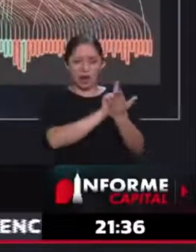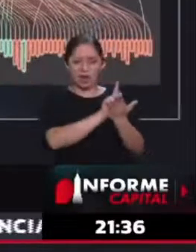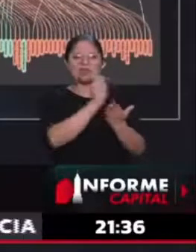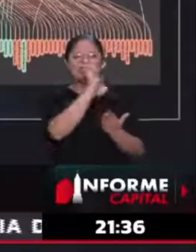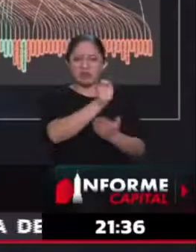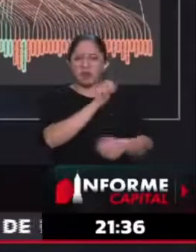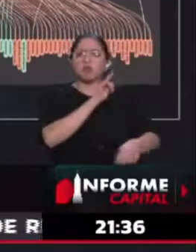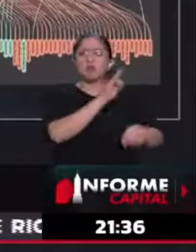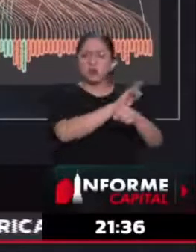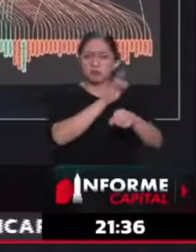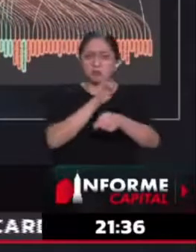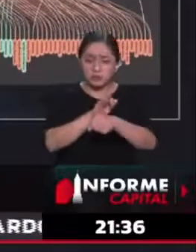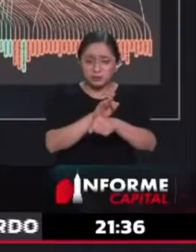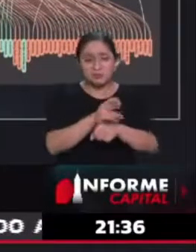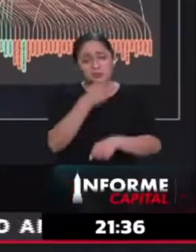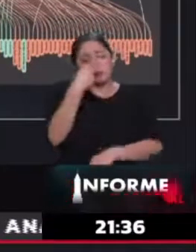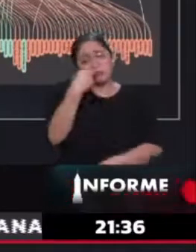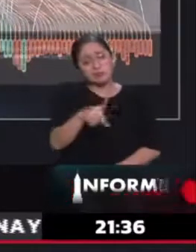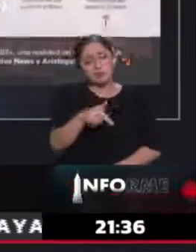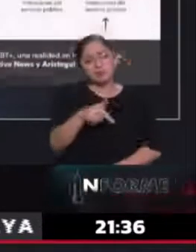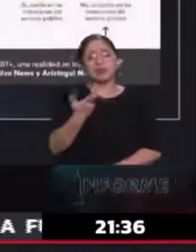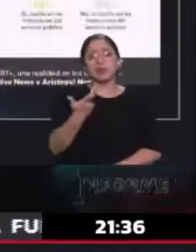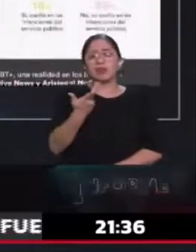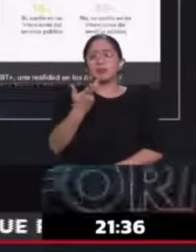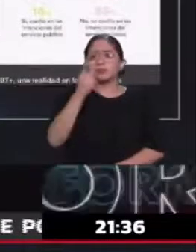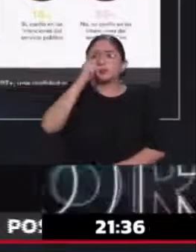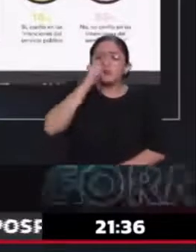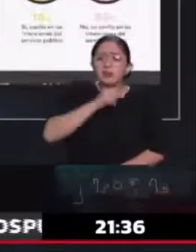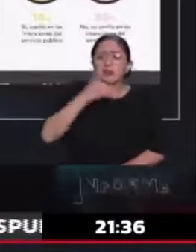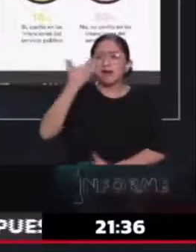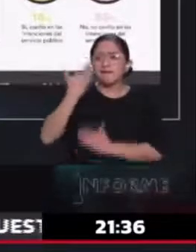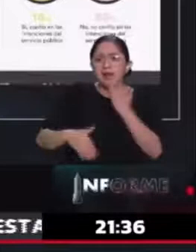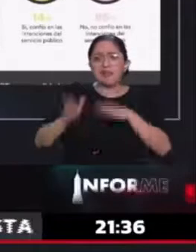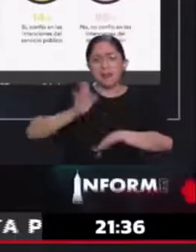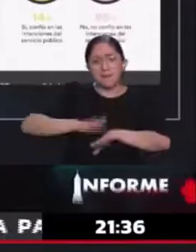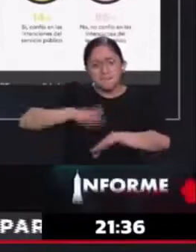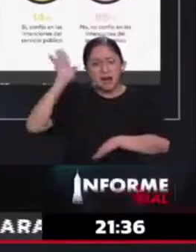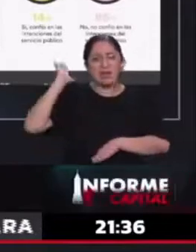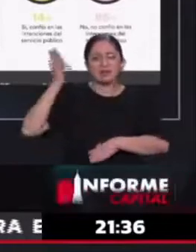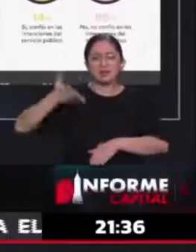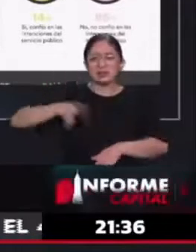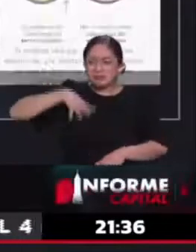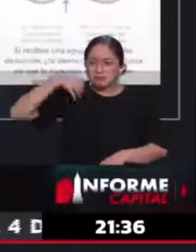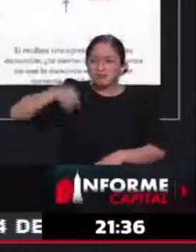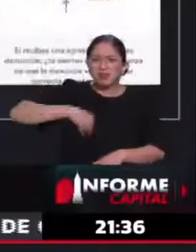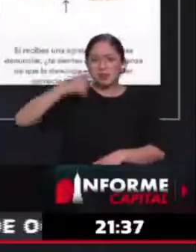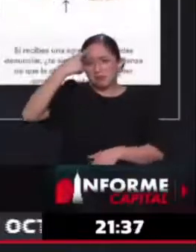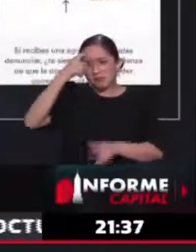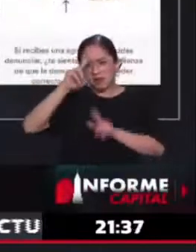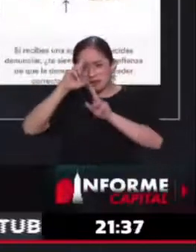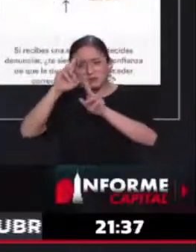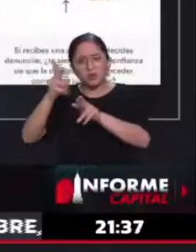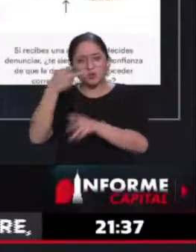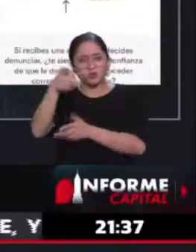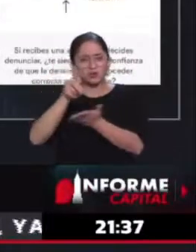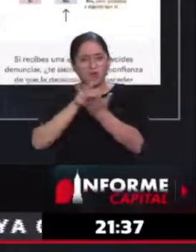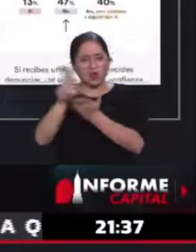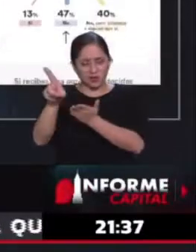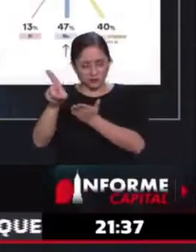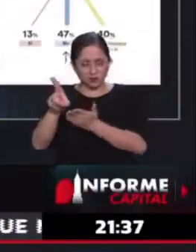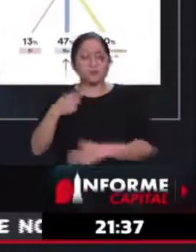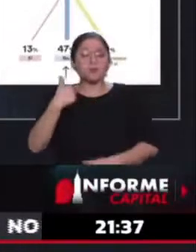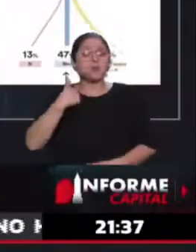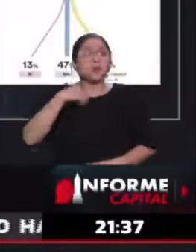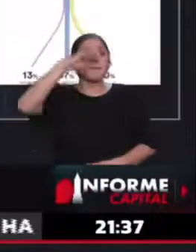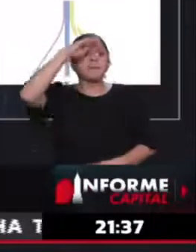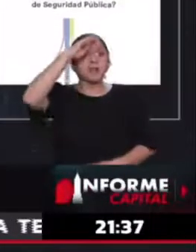pues desafortunadamente falta mucho. ¿Qué pienso yo que sería muy importante? Por una parte sería la inclusión